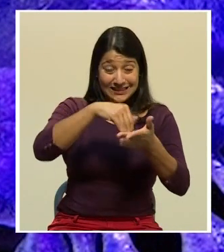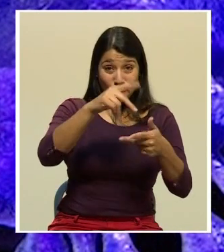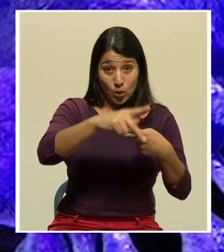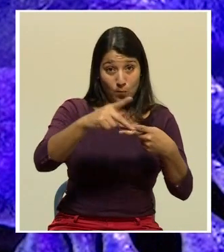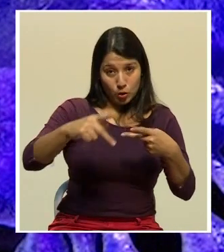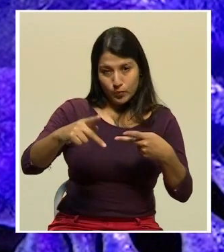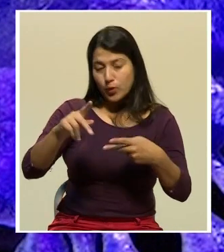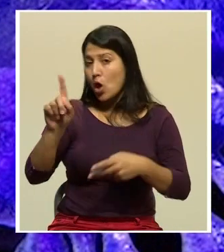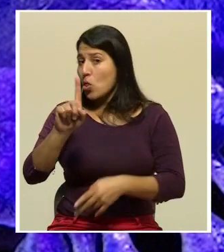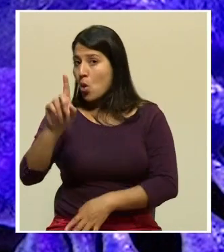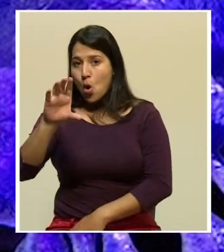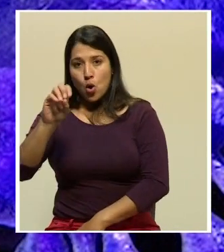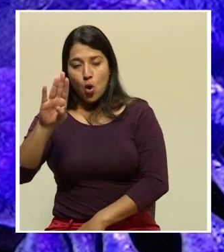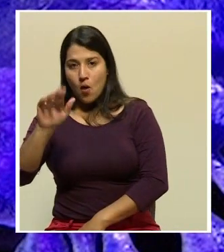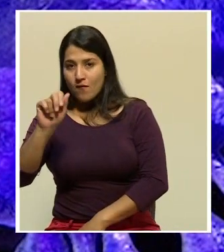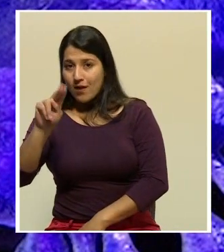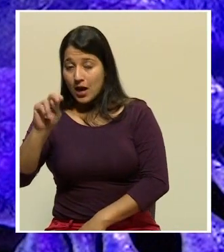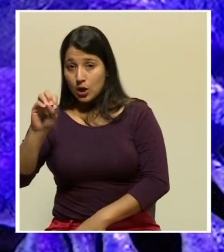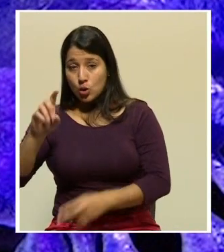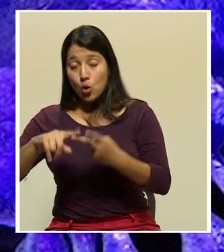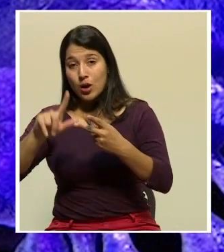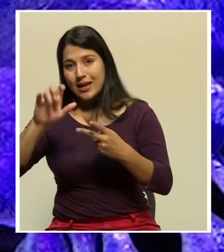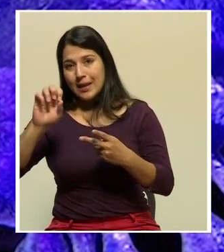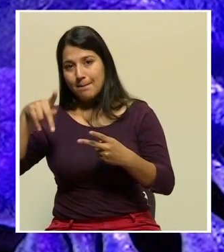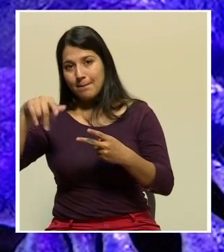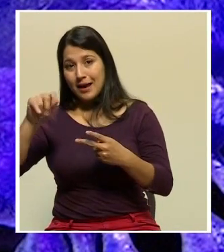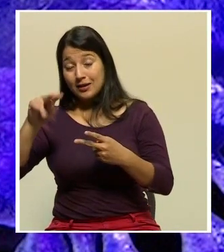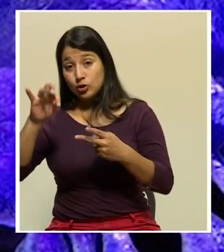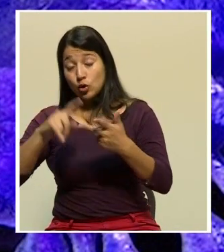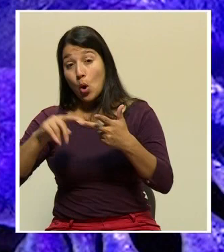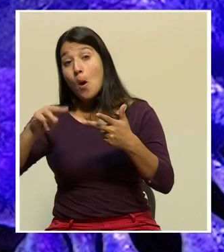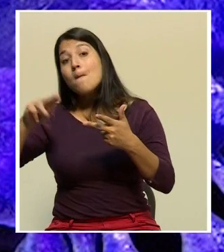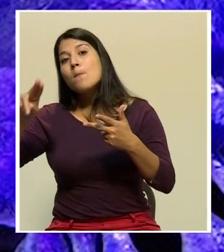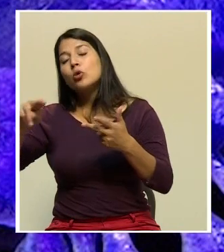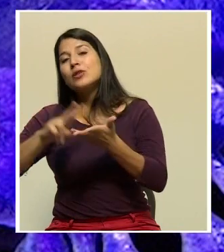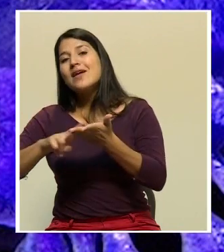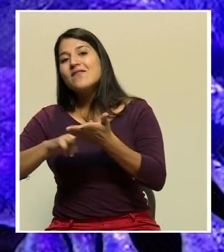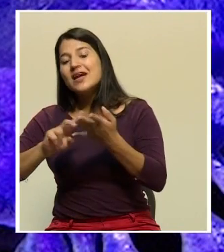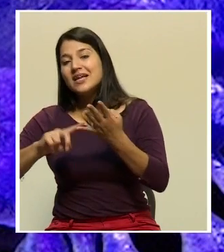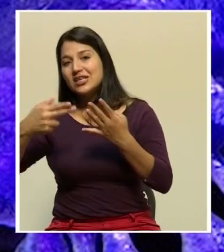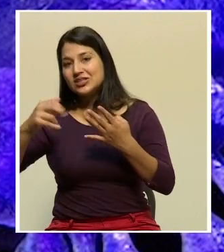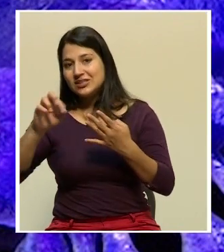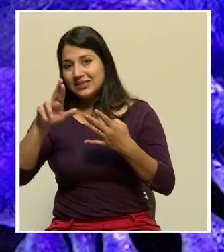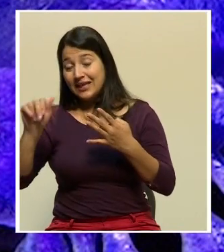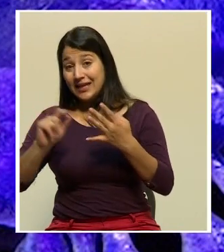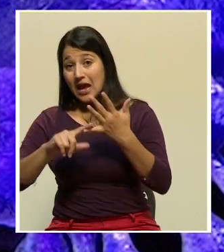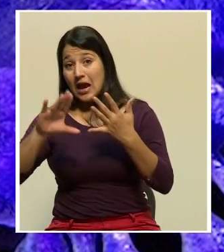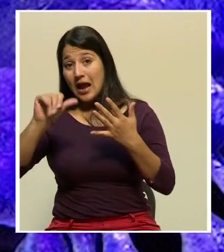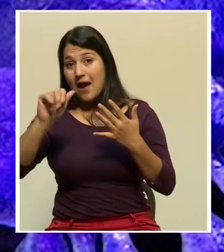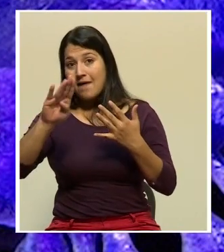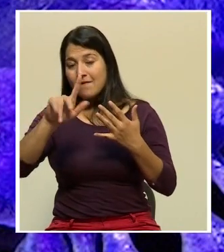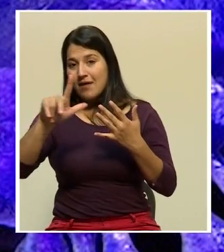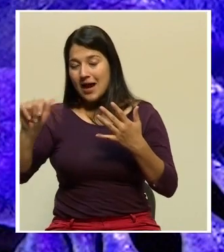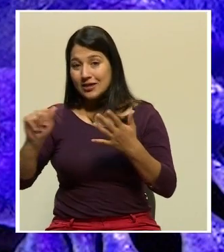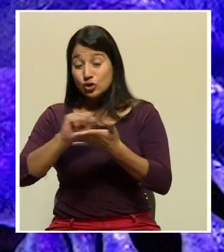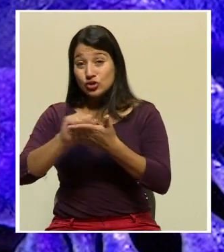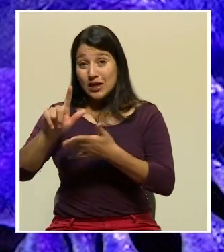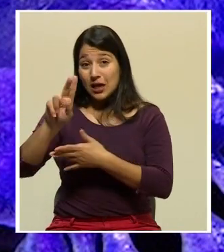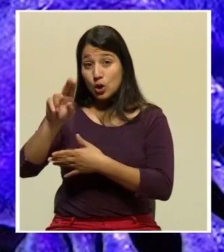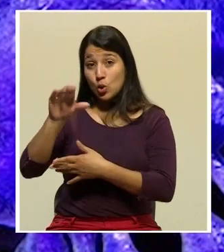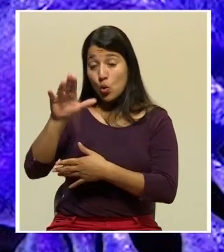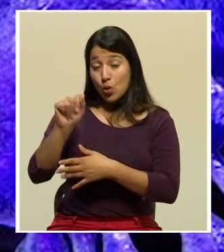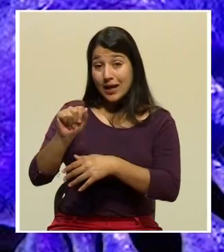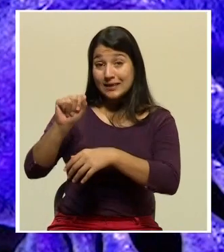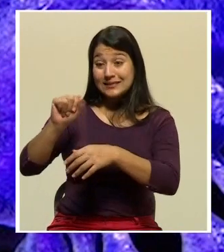de Cóbano, Lepanto, Monteverde, Isla Chira, Isla Caballo, Isla San Lucas, Isla del Coco e Isla